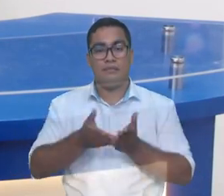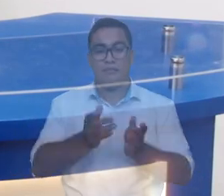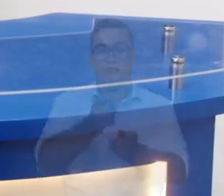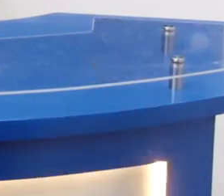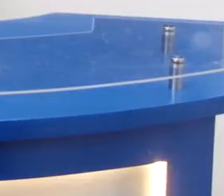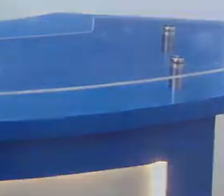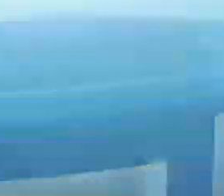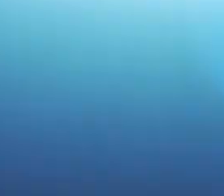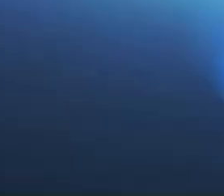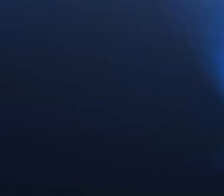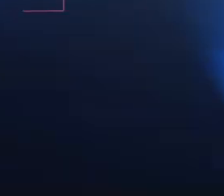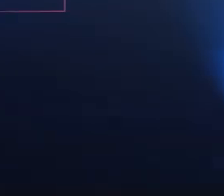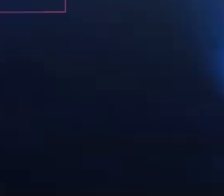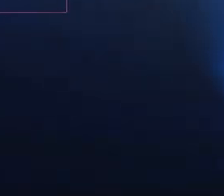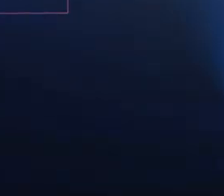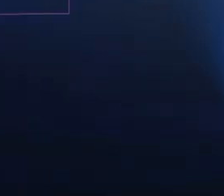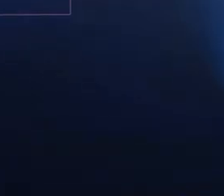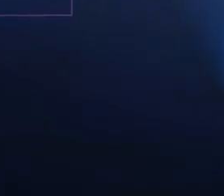Veamos.